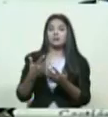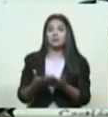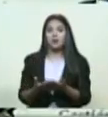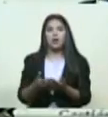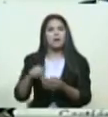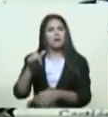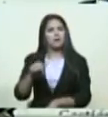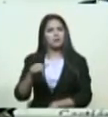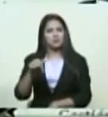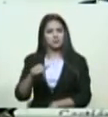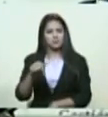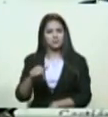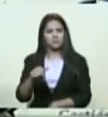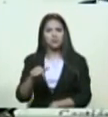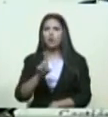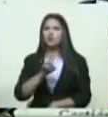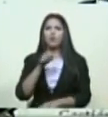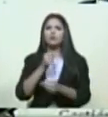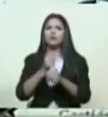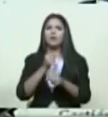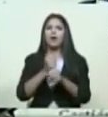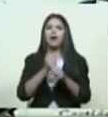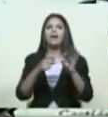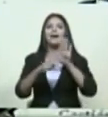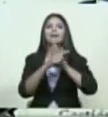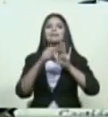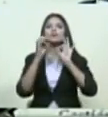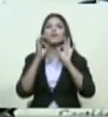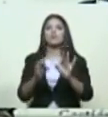aquí no se trabajaba con la Gaceta Oficial?